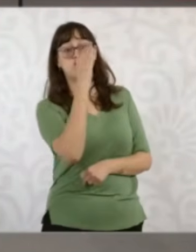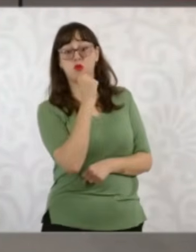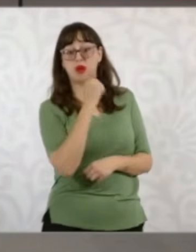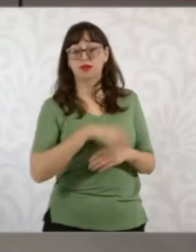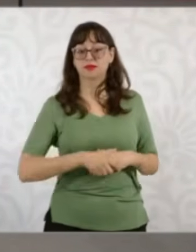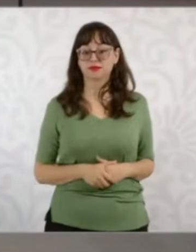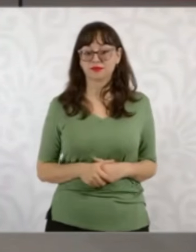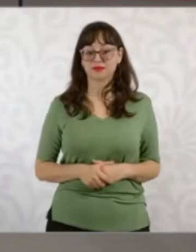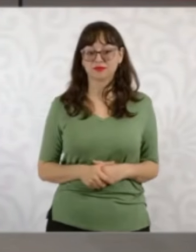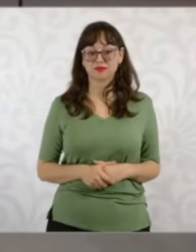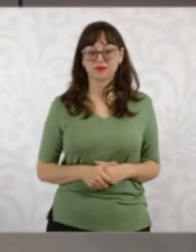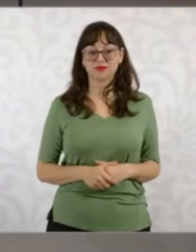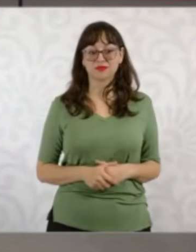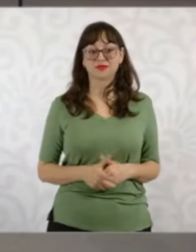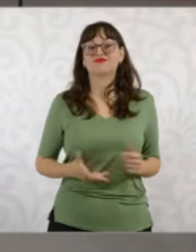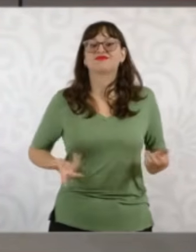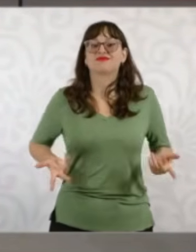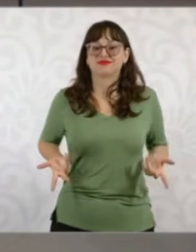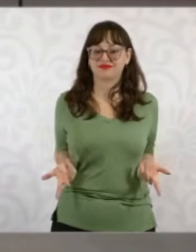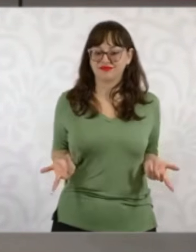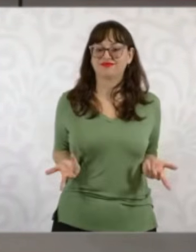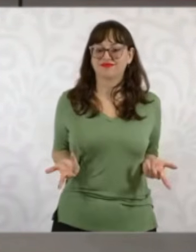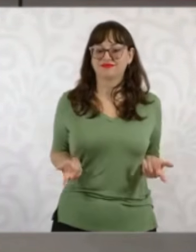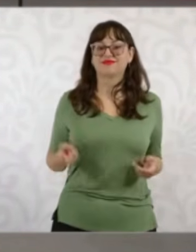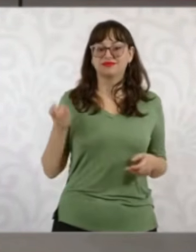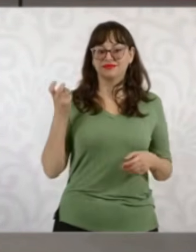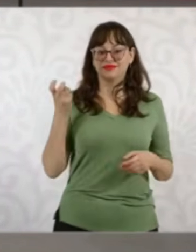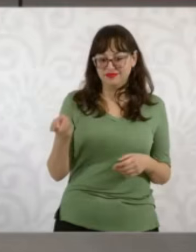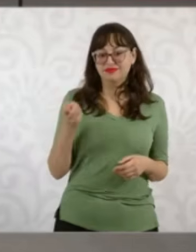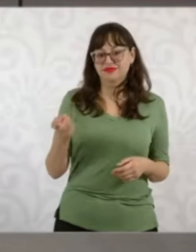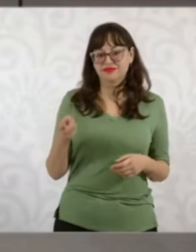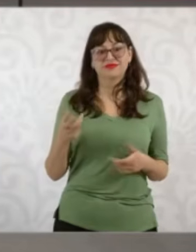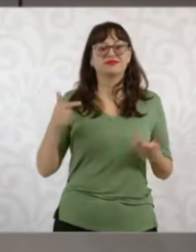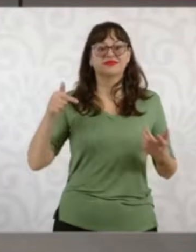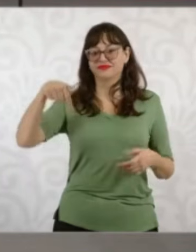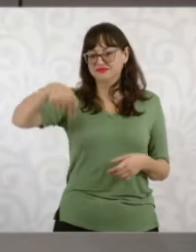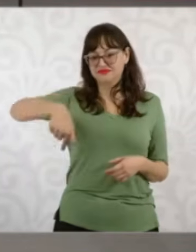Obviamente Melissa Belli, ya hemos hablado de ella, es uno de los trolls de este